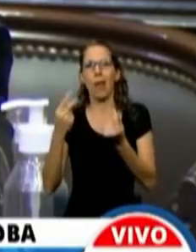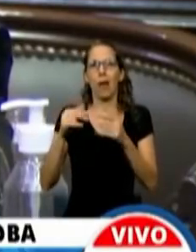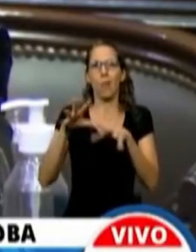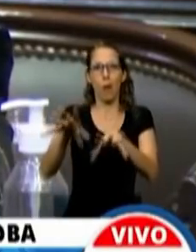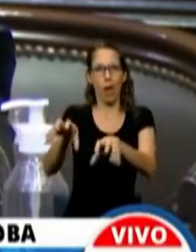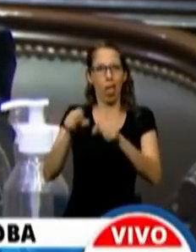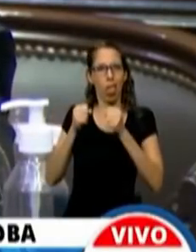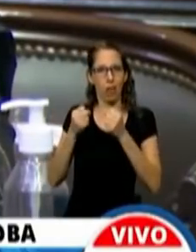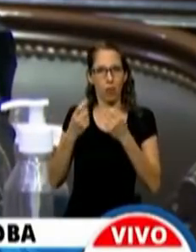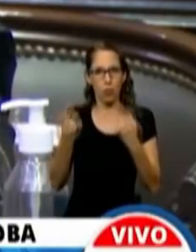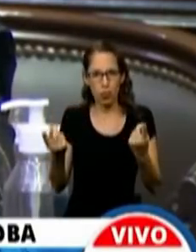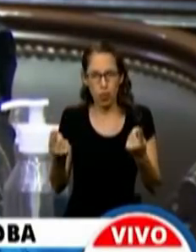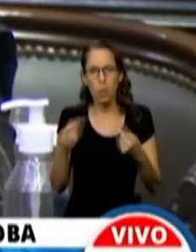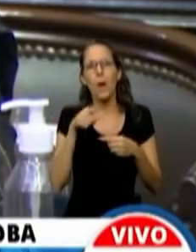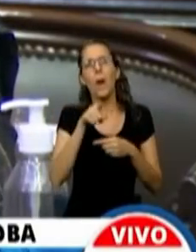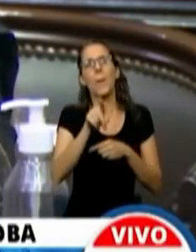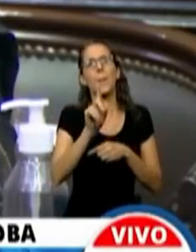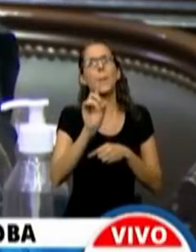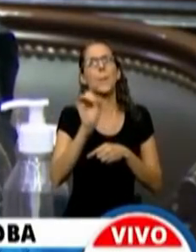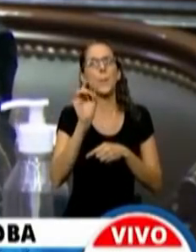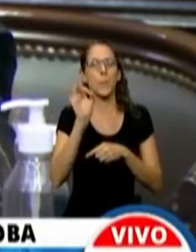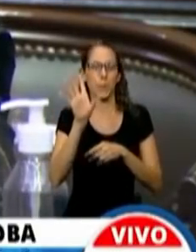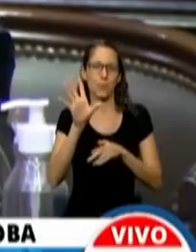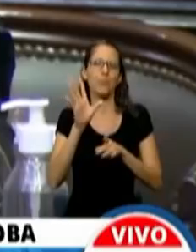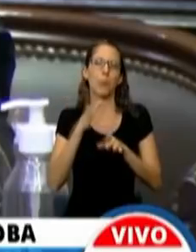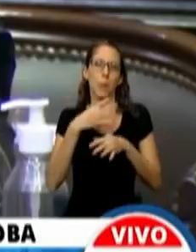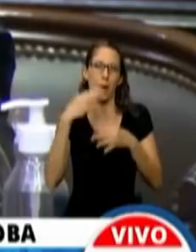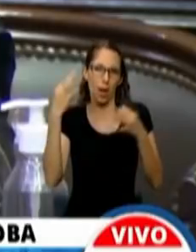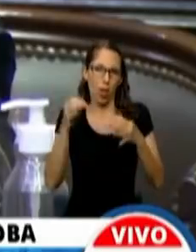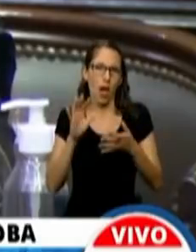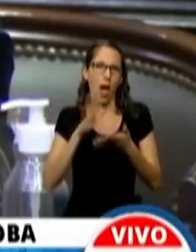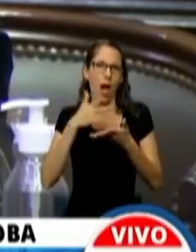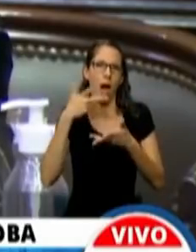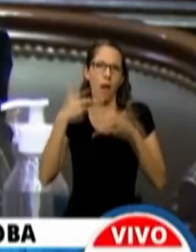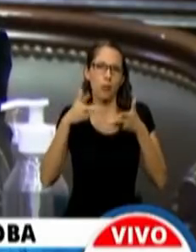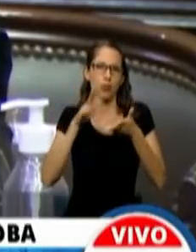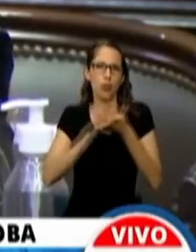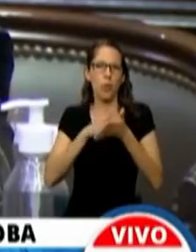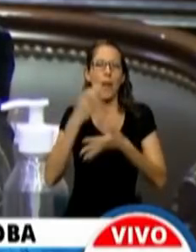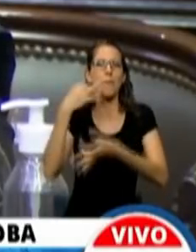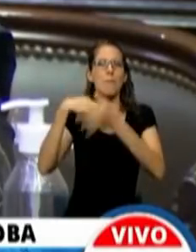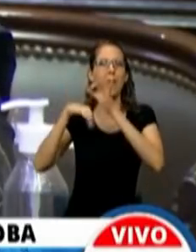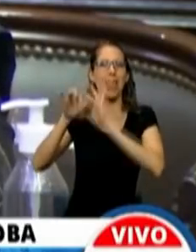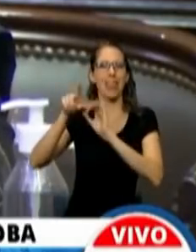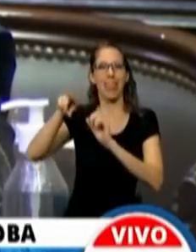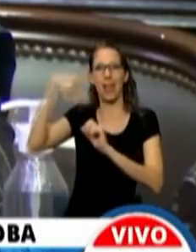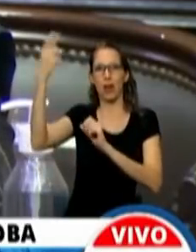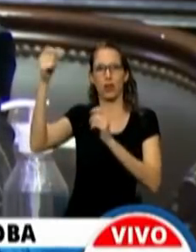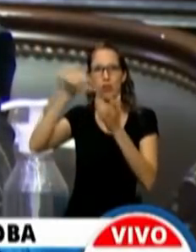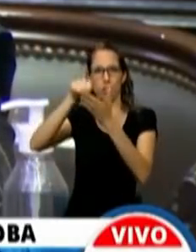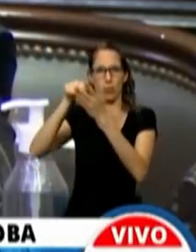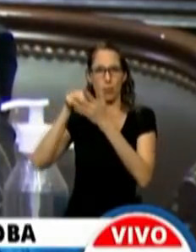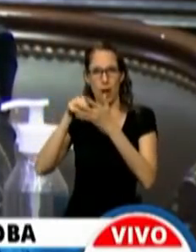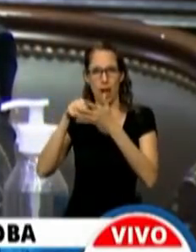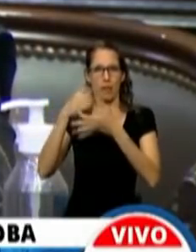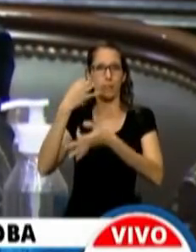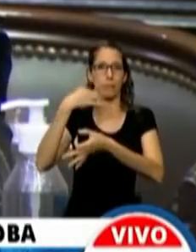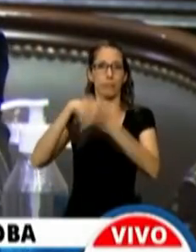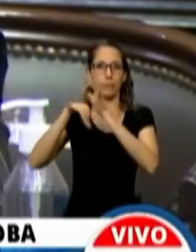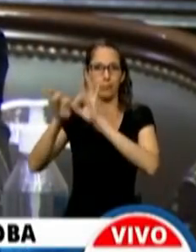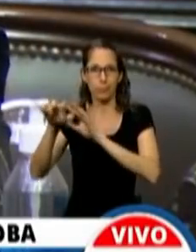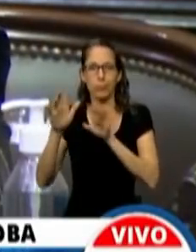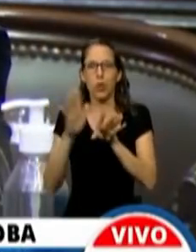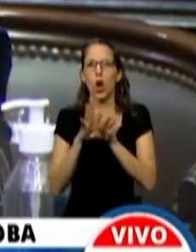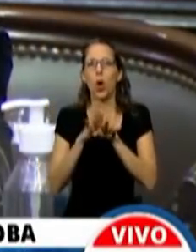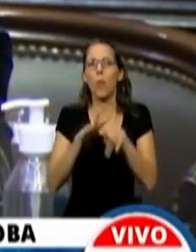y un segundo que vi la oportunidad, que se había terminado la sesión, que supuestamente se había terminado el